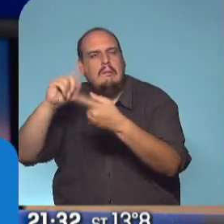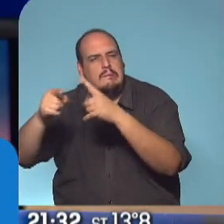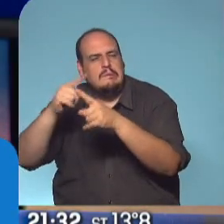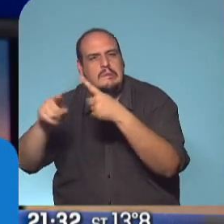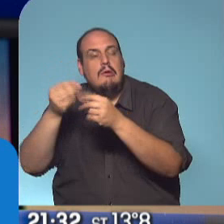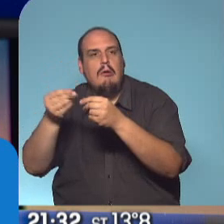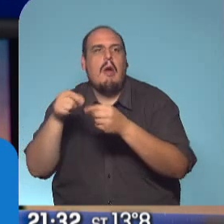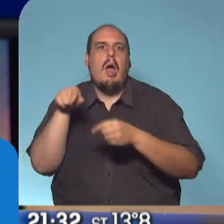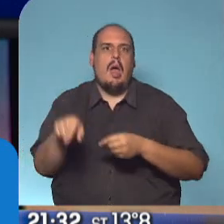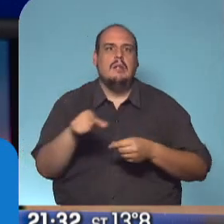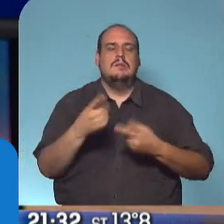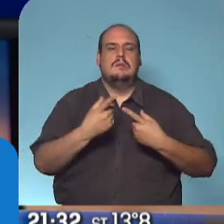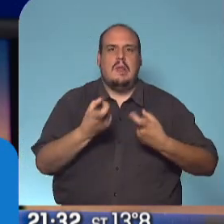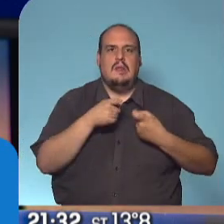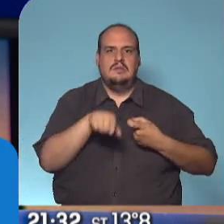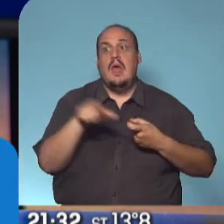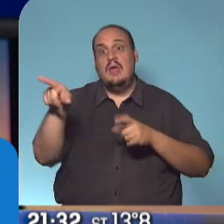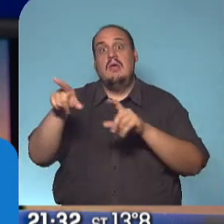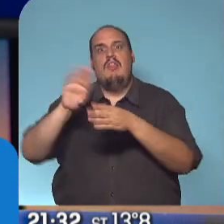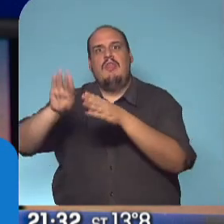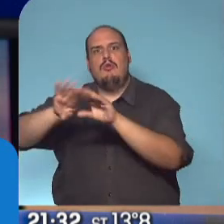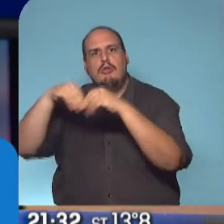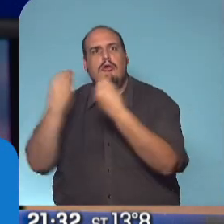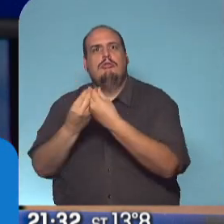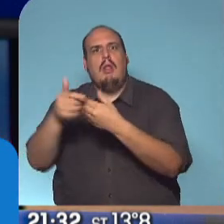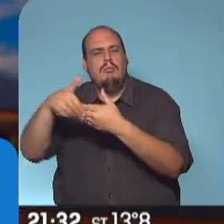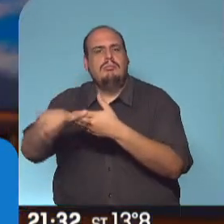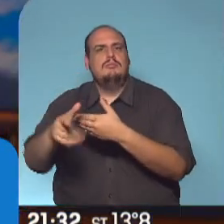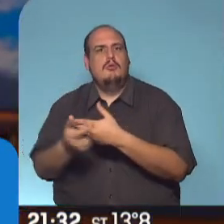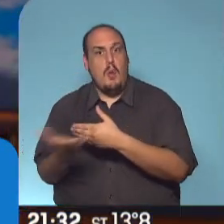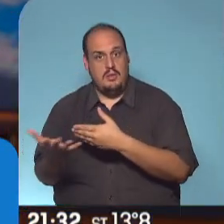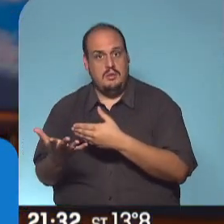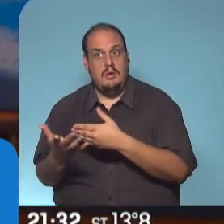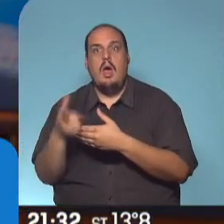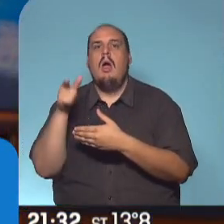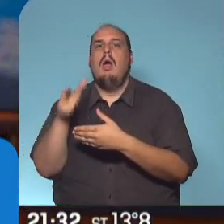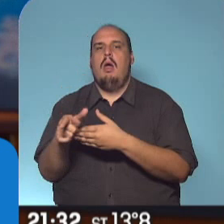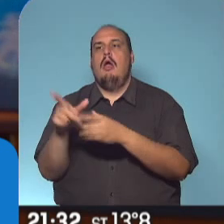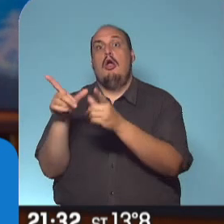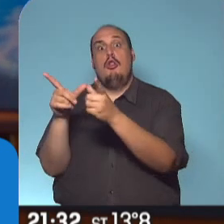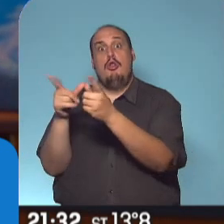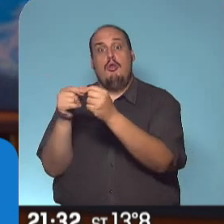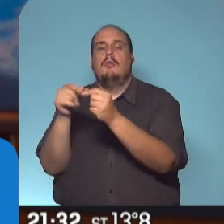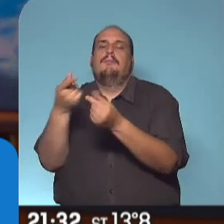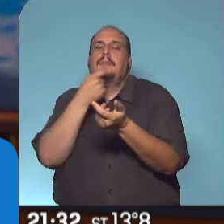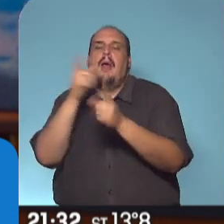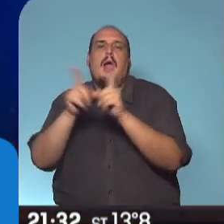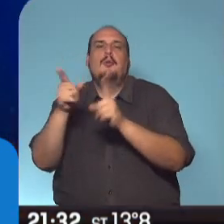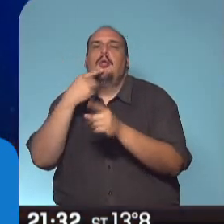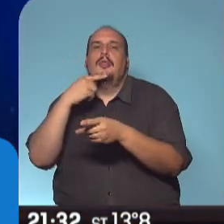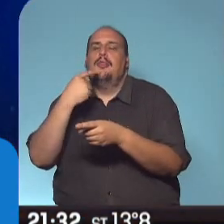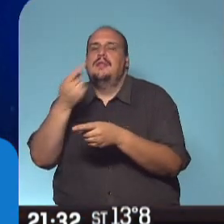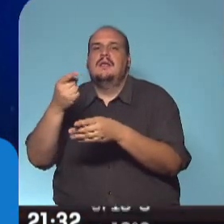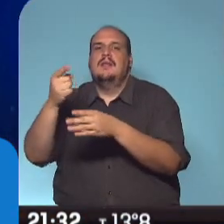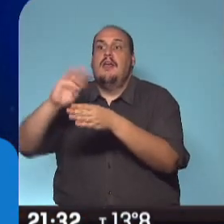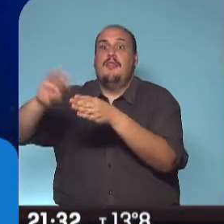necesita, que es el resultado neto. Entonces, una vez dice hay que hacer una quita del 80%.